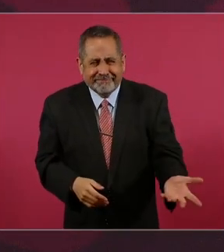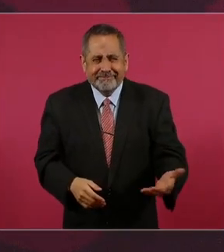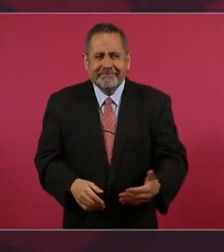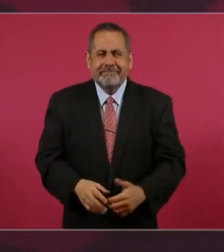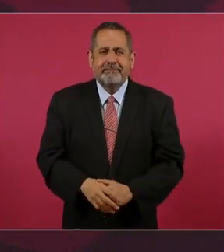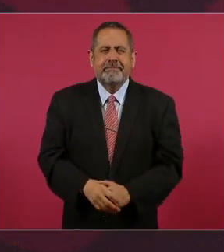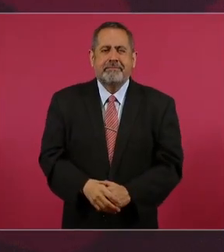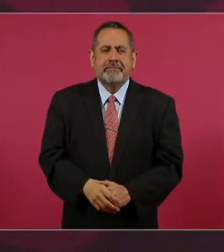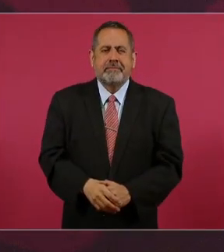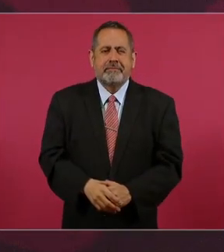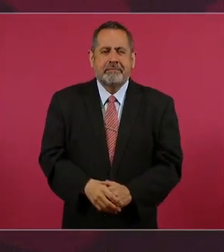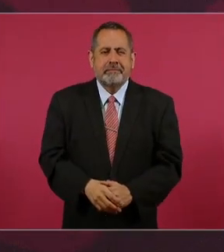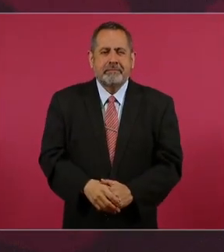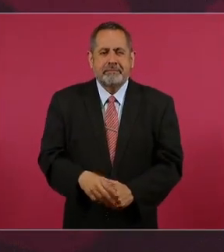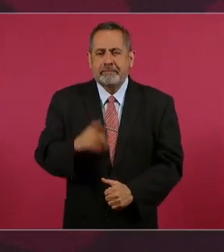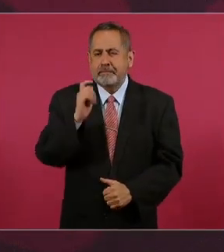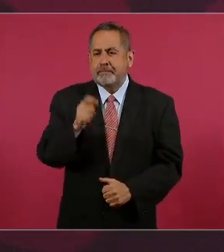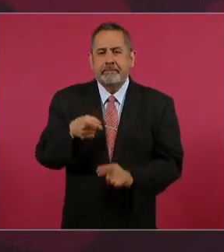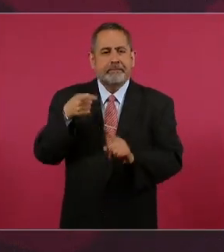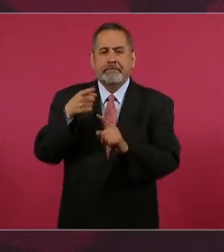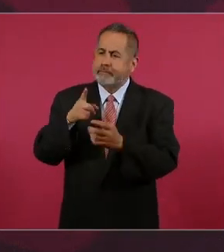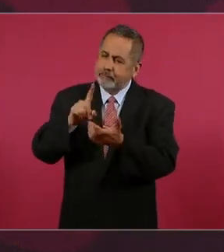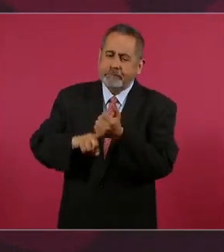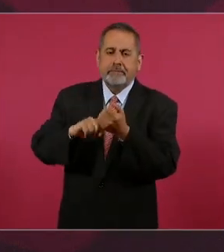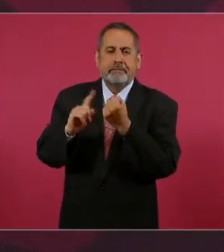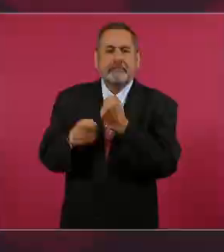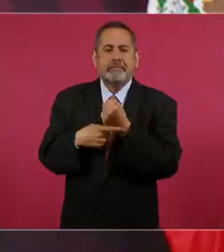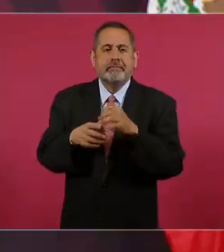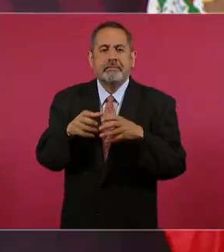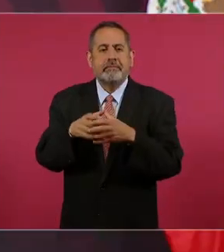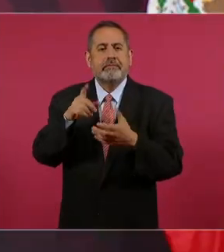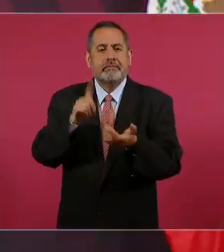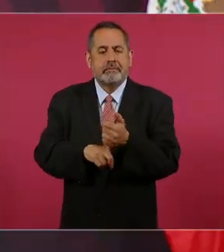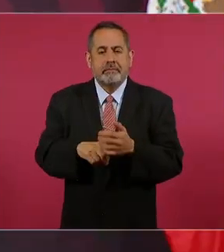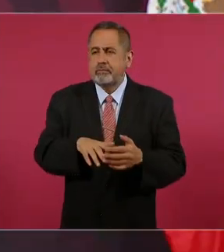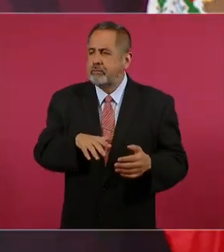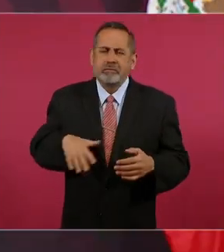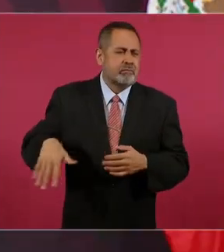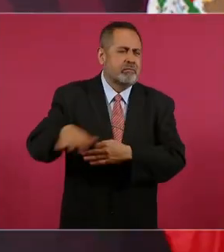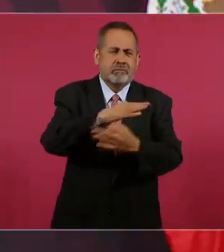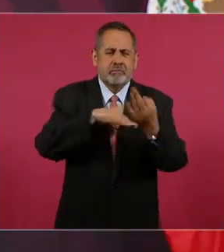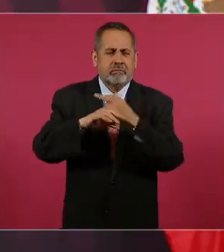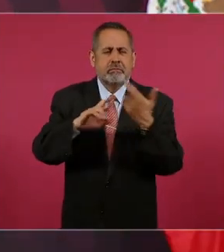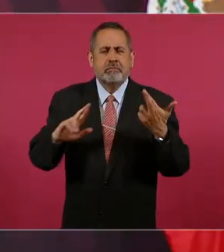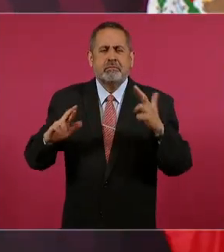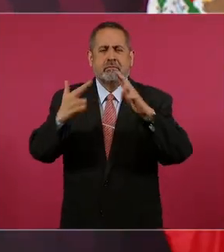cuál es la esencia de todas las religiones